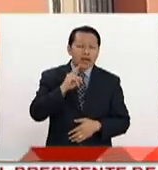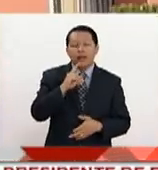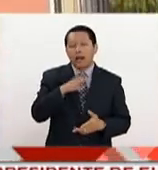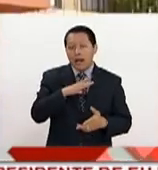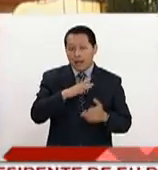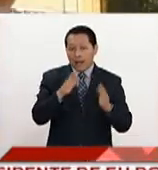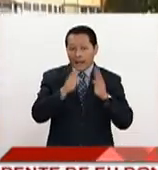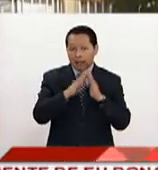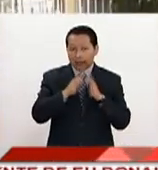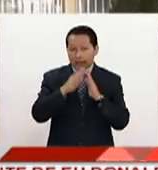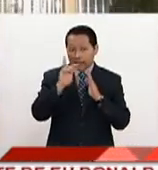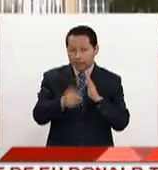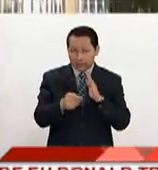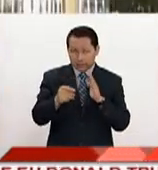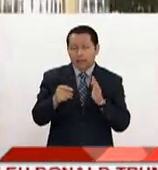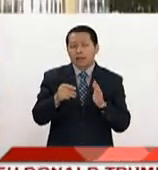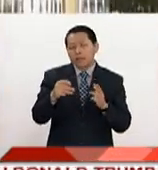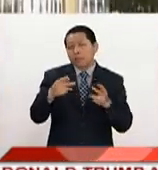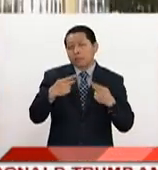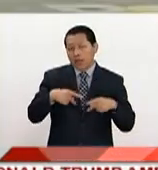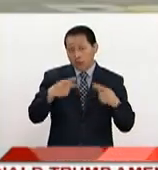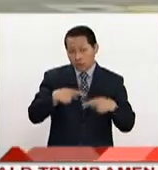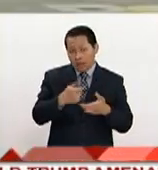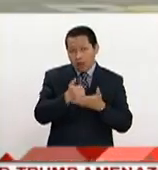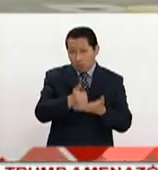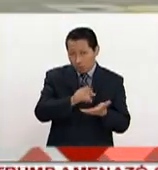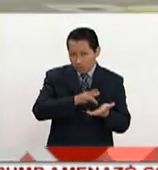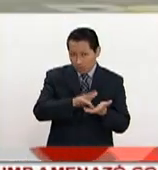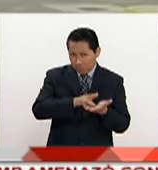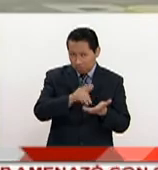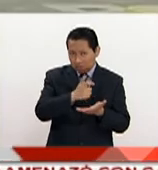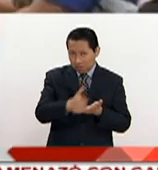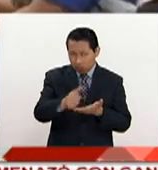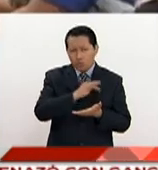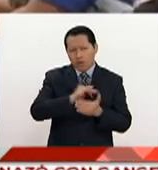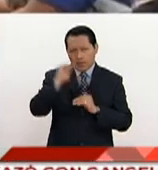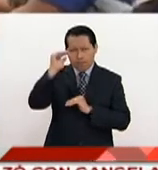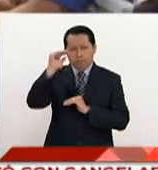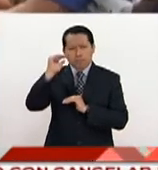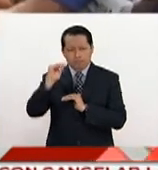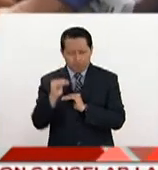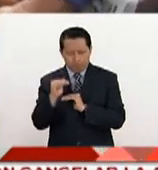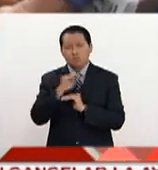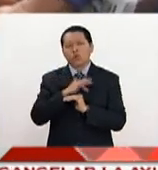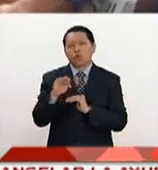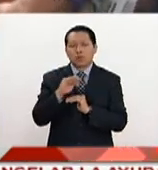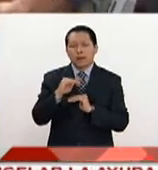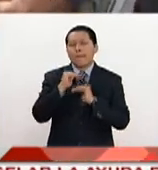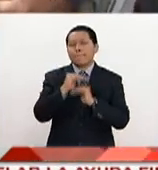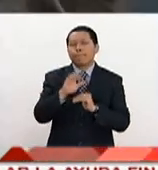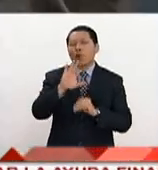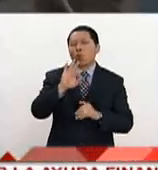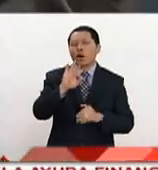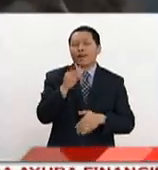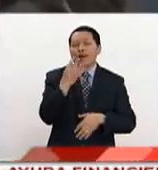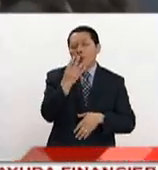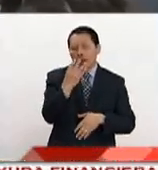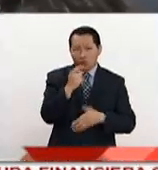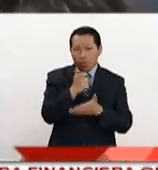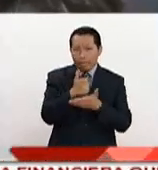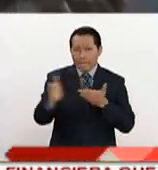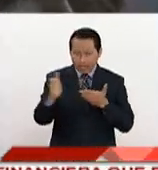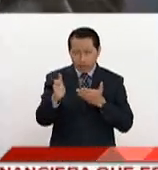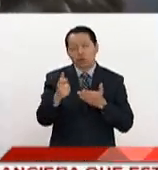que demuestran tener dependientes económicos, tienen derecho a una reducción para pagar cuota fija de 44 pesos